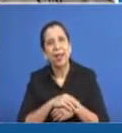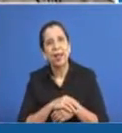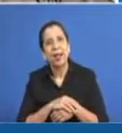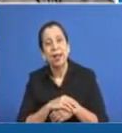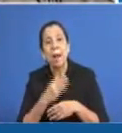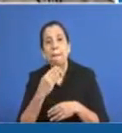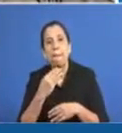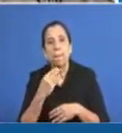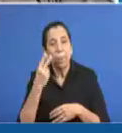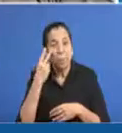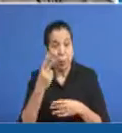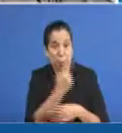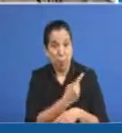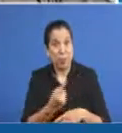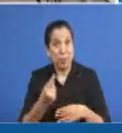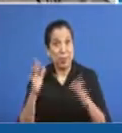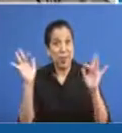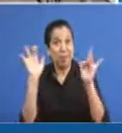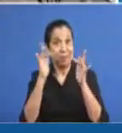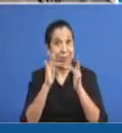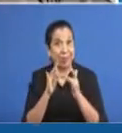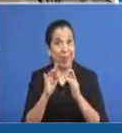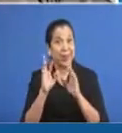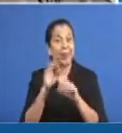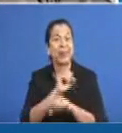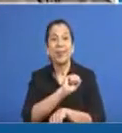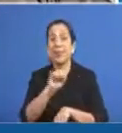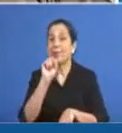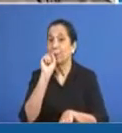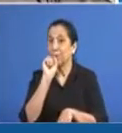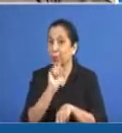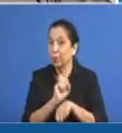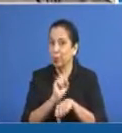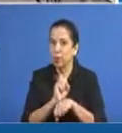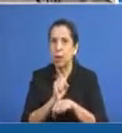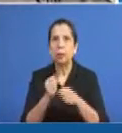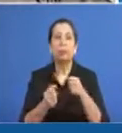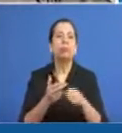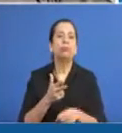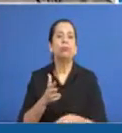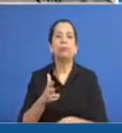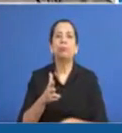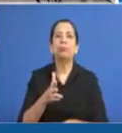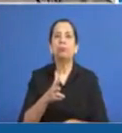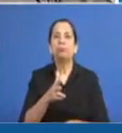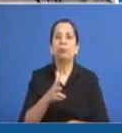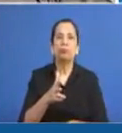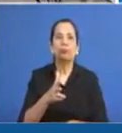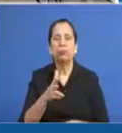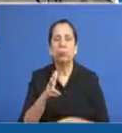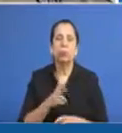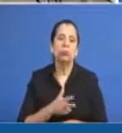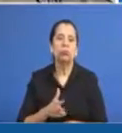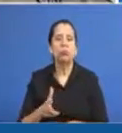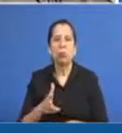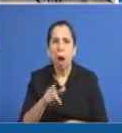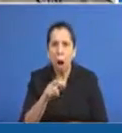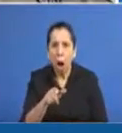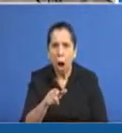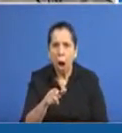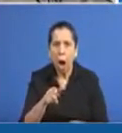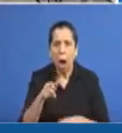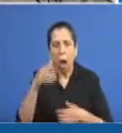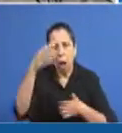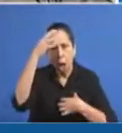vez en redes sociales también que muchas personas incluso se detienen en áreas, por ejemplo, como Insomi, o los que van hacia el interior del país cuando